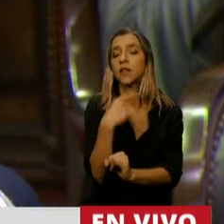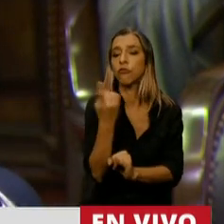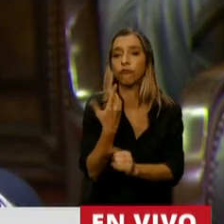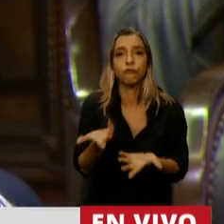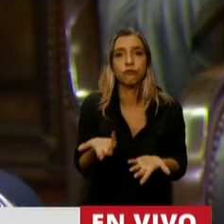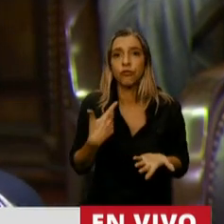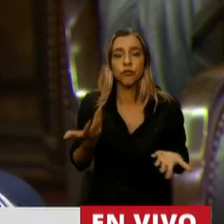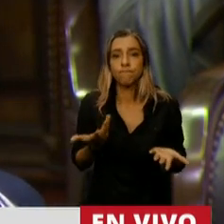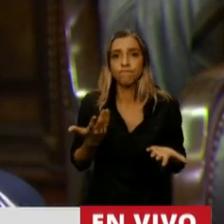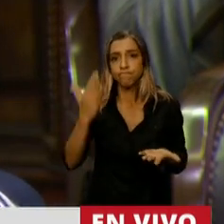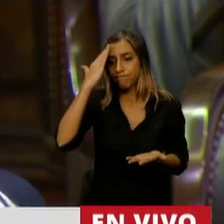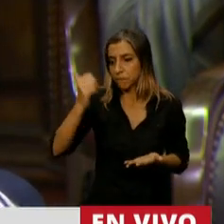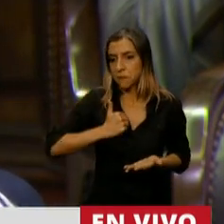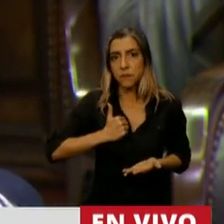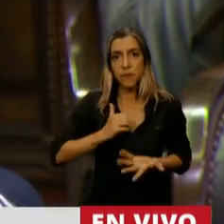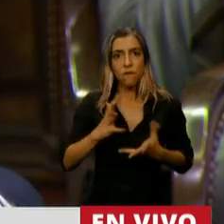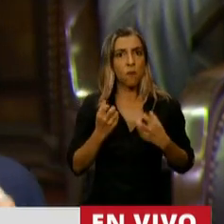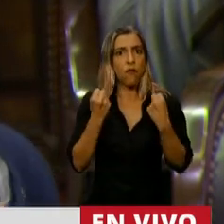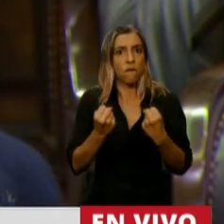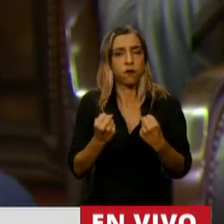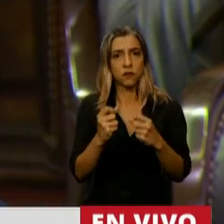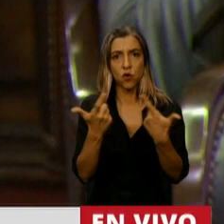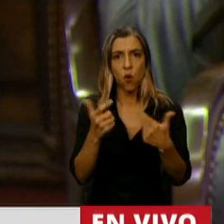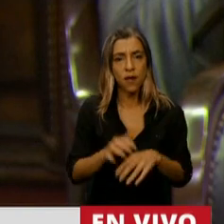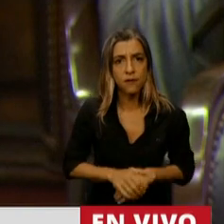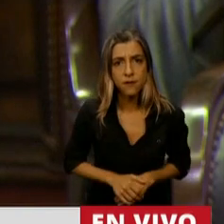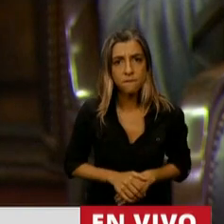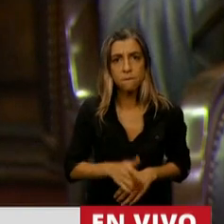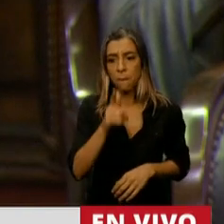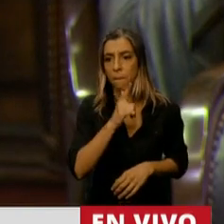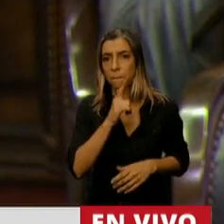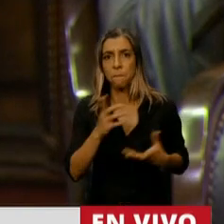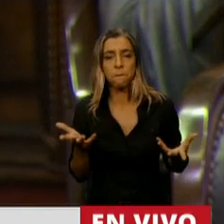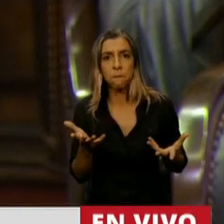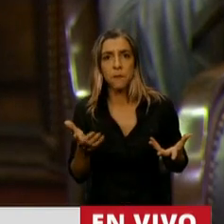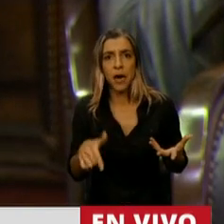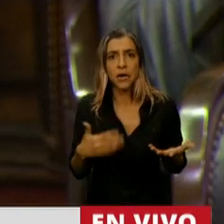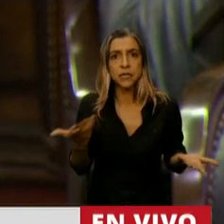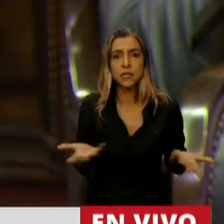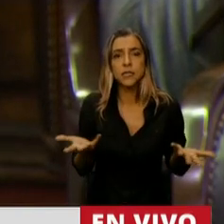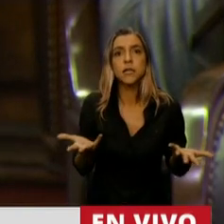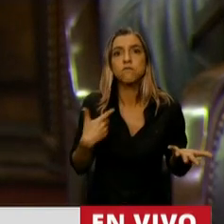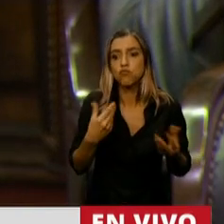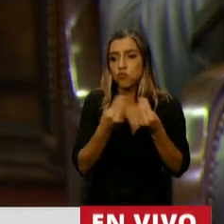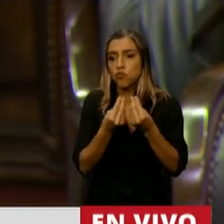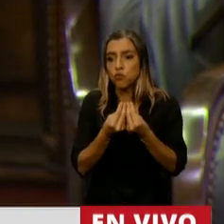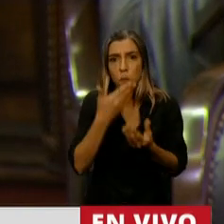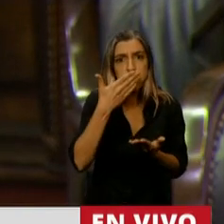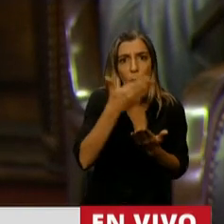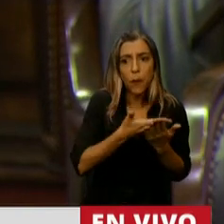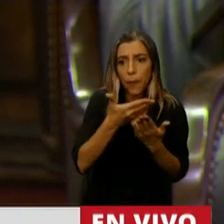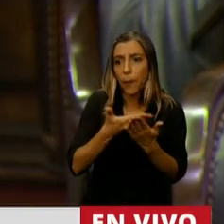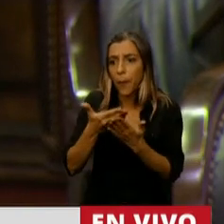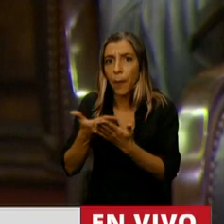fuerzas armadas que cómo obtener una sinfonía sin orquesta o sea un montón del papel que no